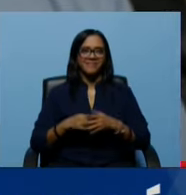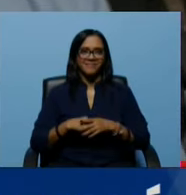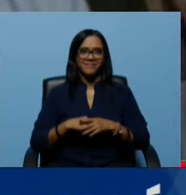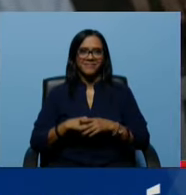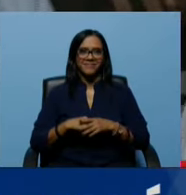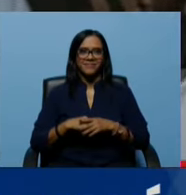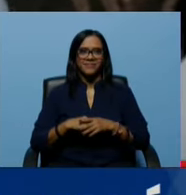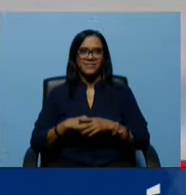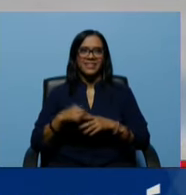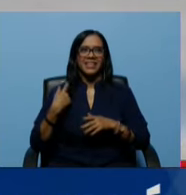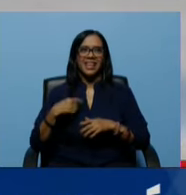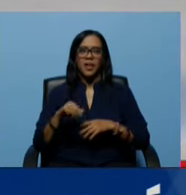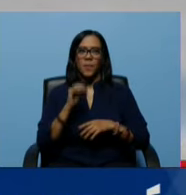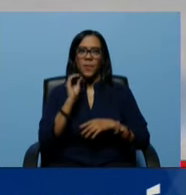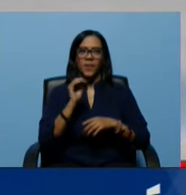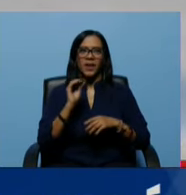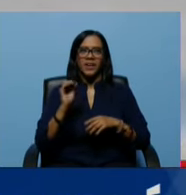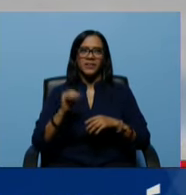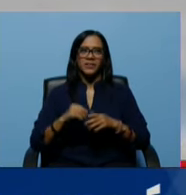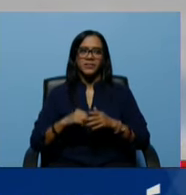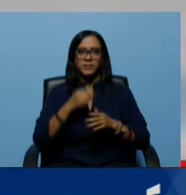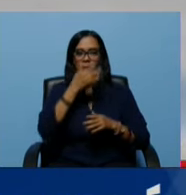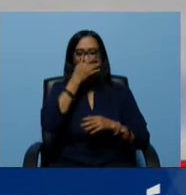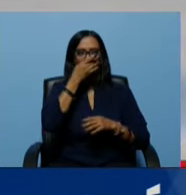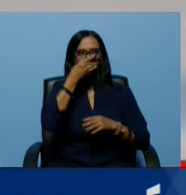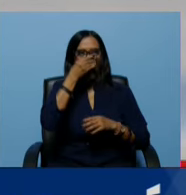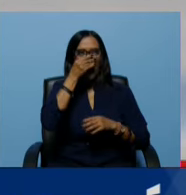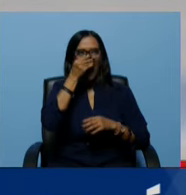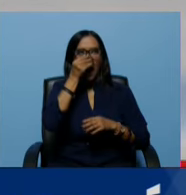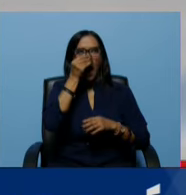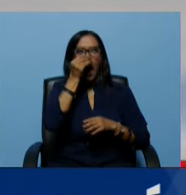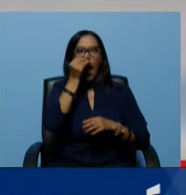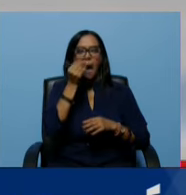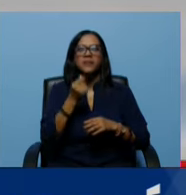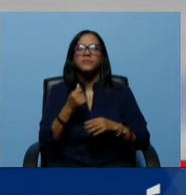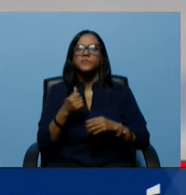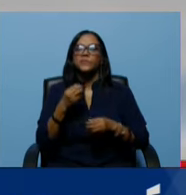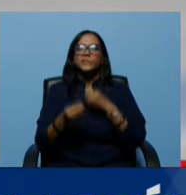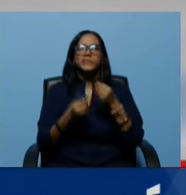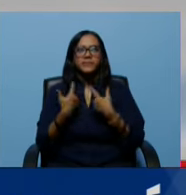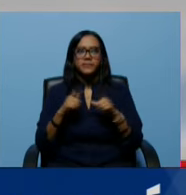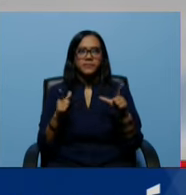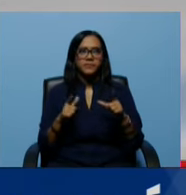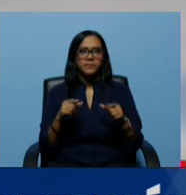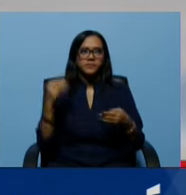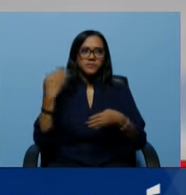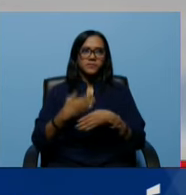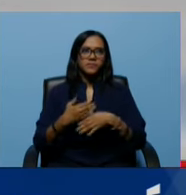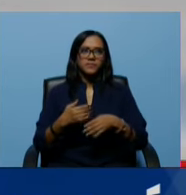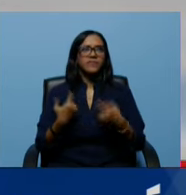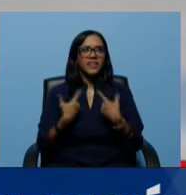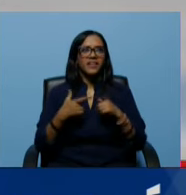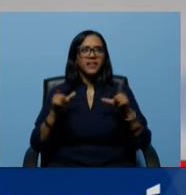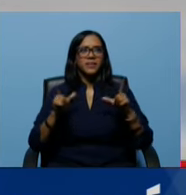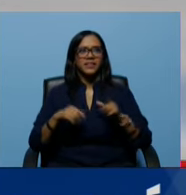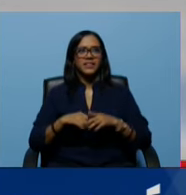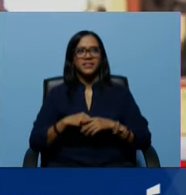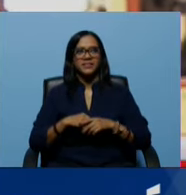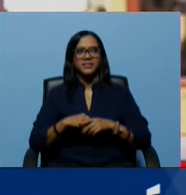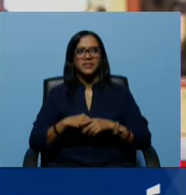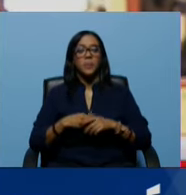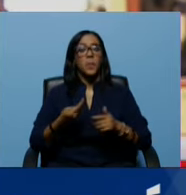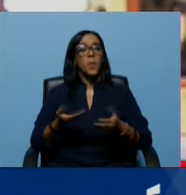tenemos aquí un anuncio, ¿verdad? ¿Lo hago libremente o coaccionado? ¿Qué opina Delcy? Libremente.